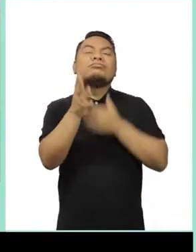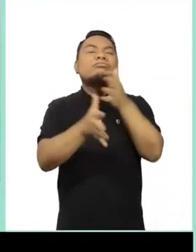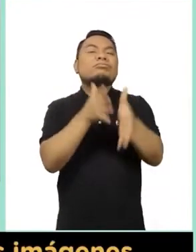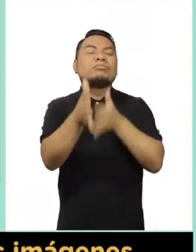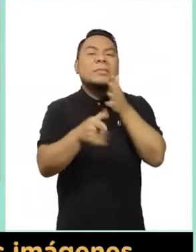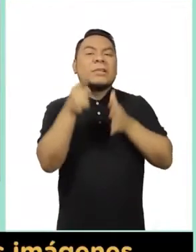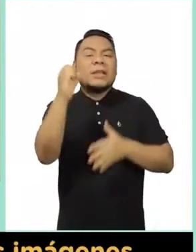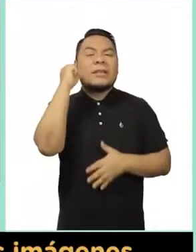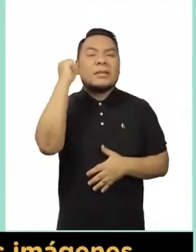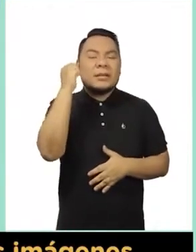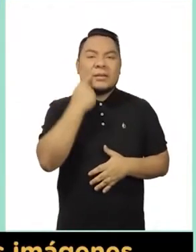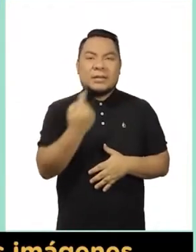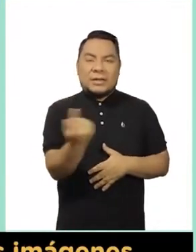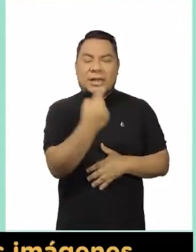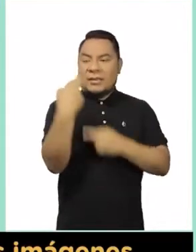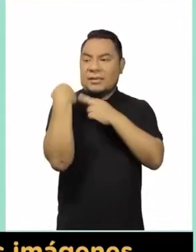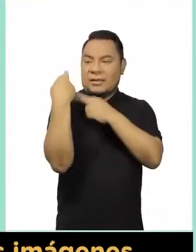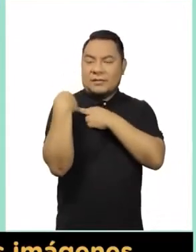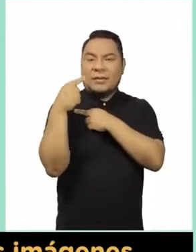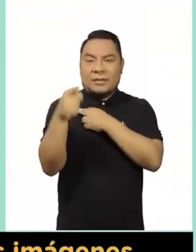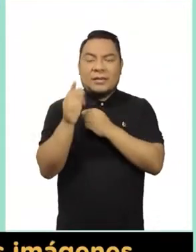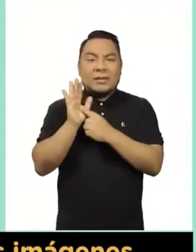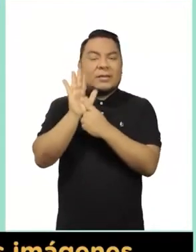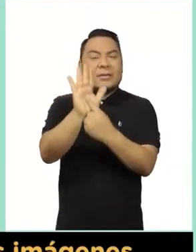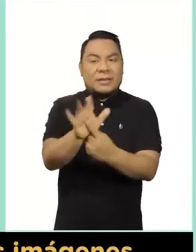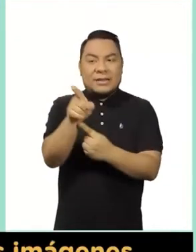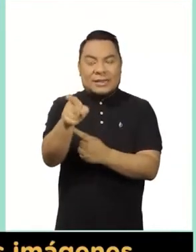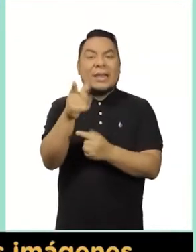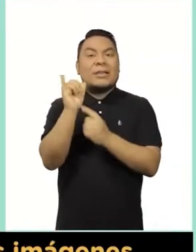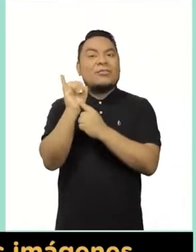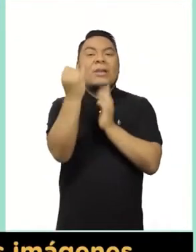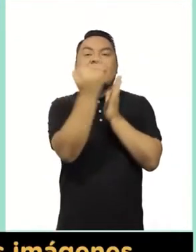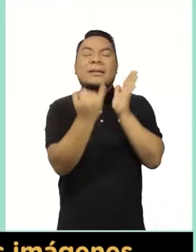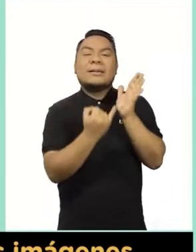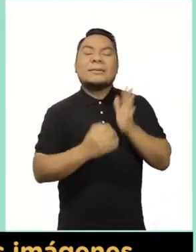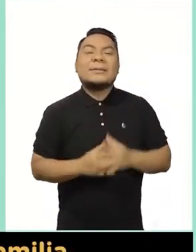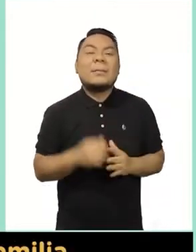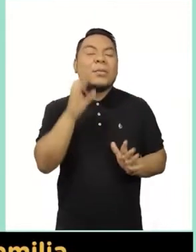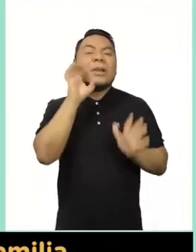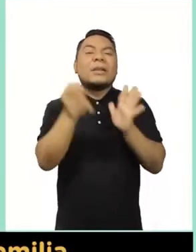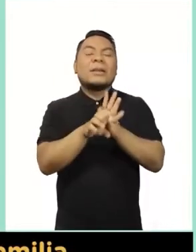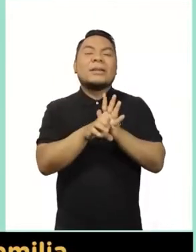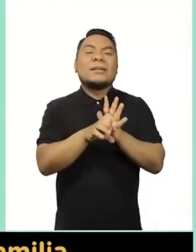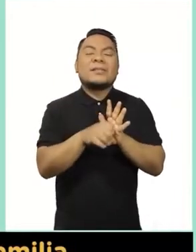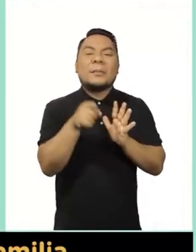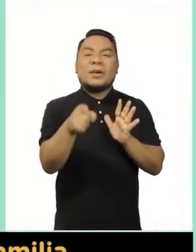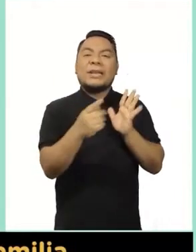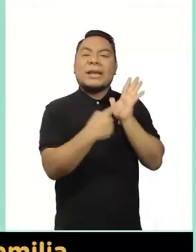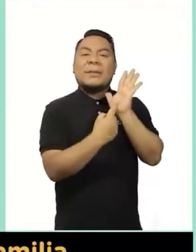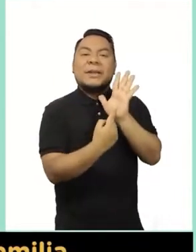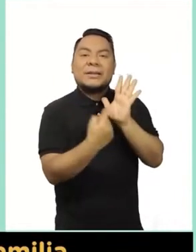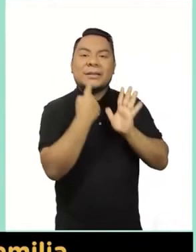y señas los derechos y deberes que representan las imágenes. Por